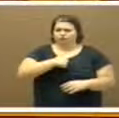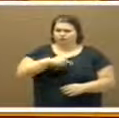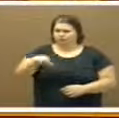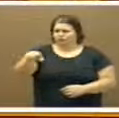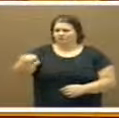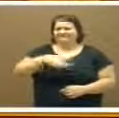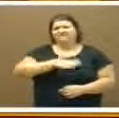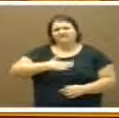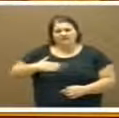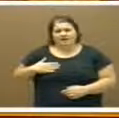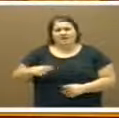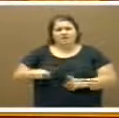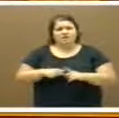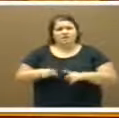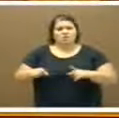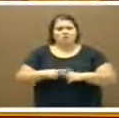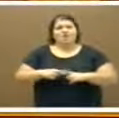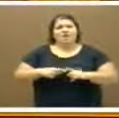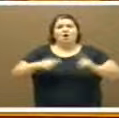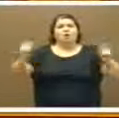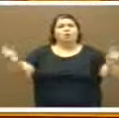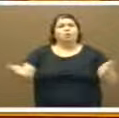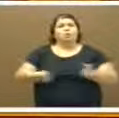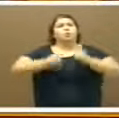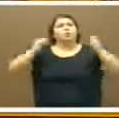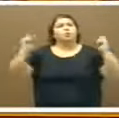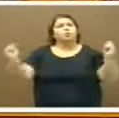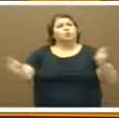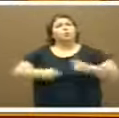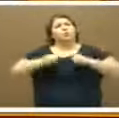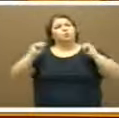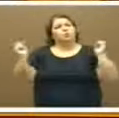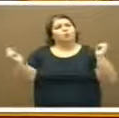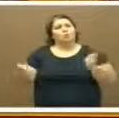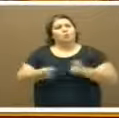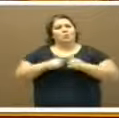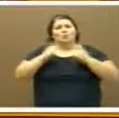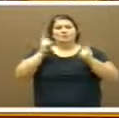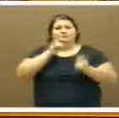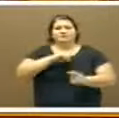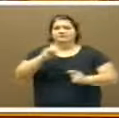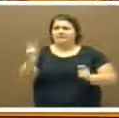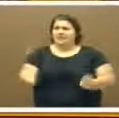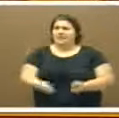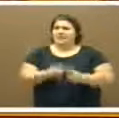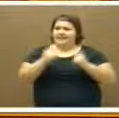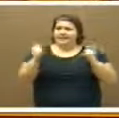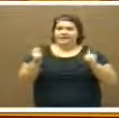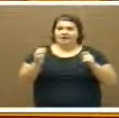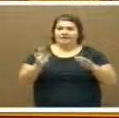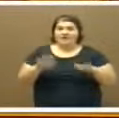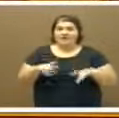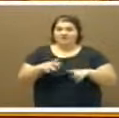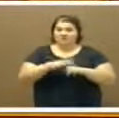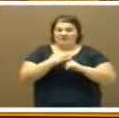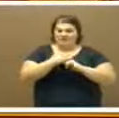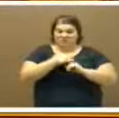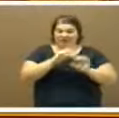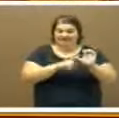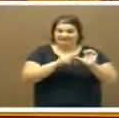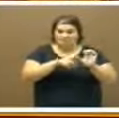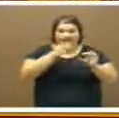empeñen en lanzar sus bombas de humo, sus confetis, sus fuegos de artificio. No van a poder tapar todo lo que está ocurriendo en la